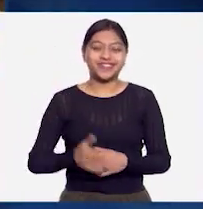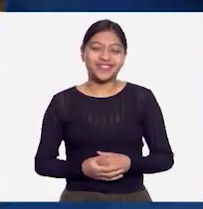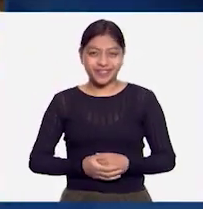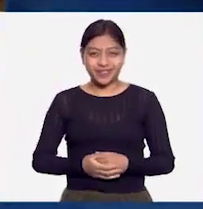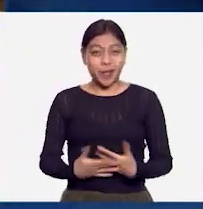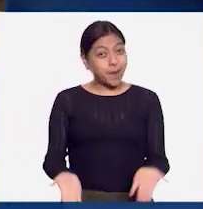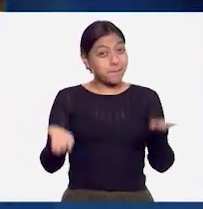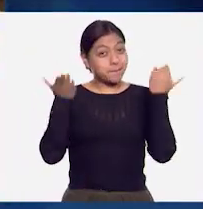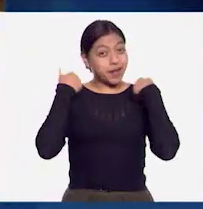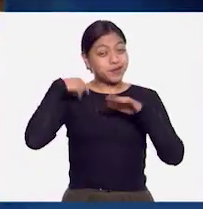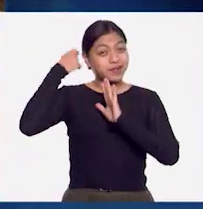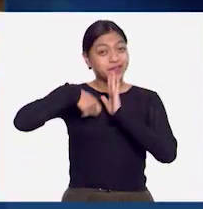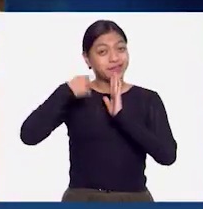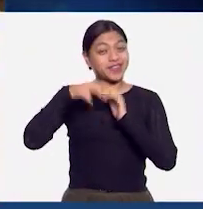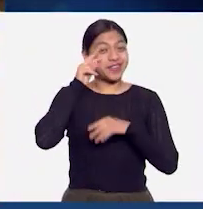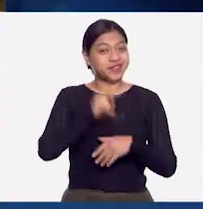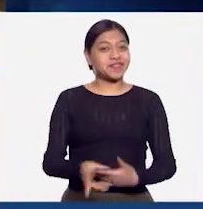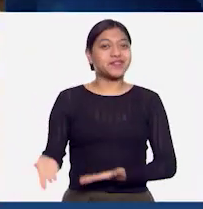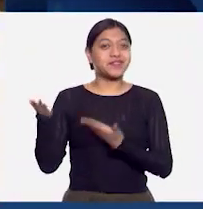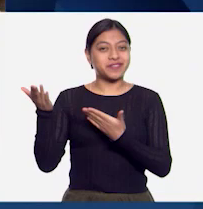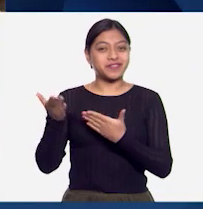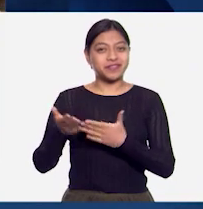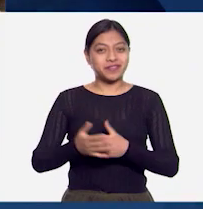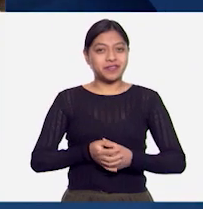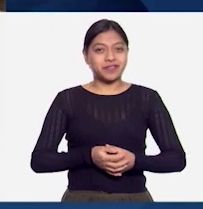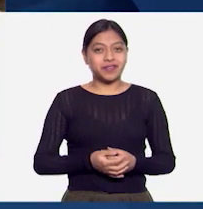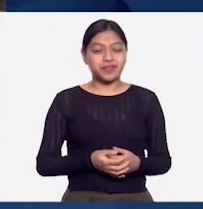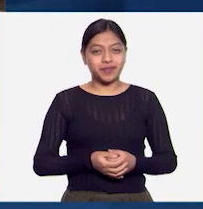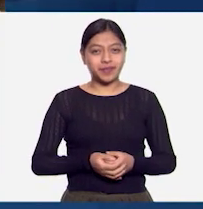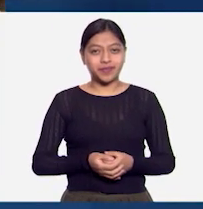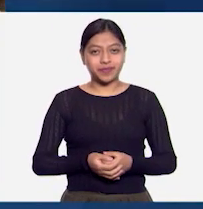¡Hola! ¡Vamos a ver el siguiente video!